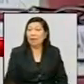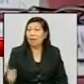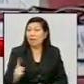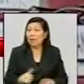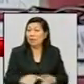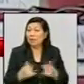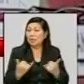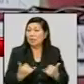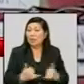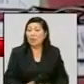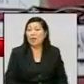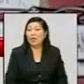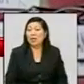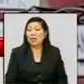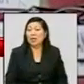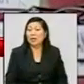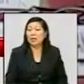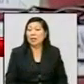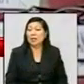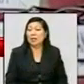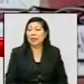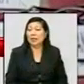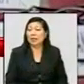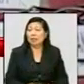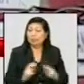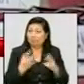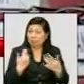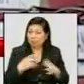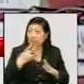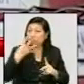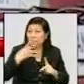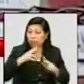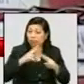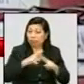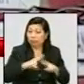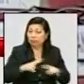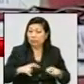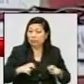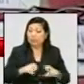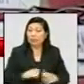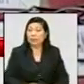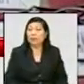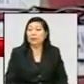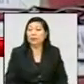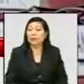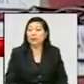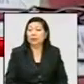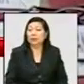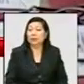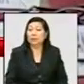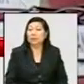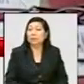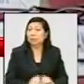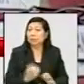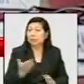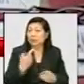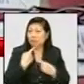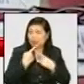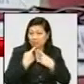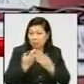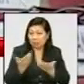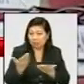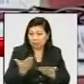momento, porque también hemos investigado, hemos indagado, hemos, por transparencia, hemos pedido